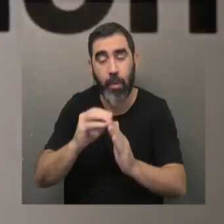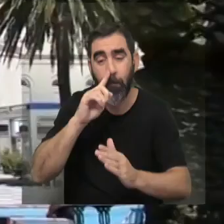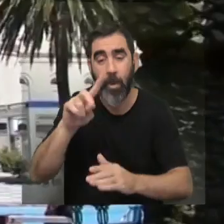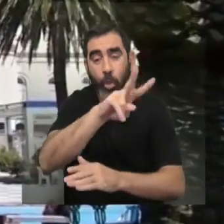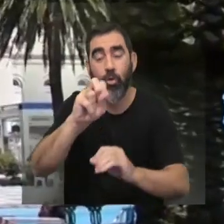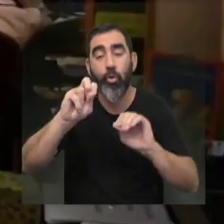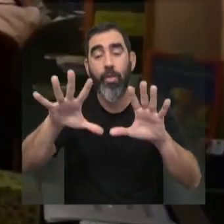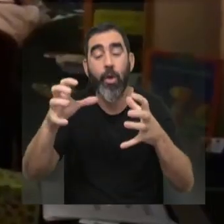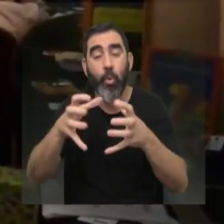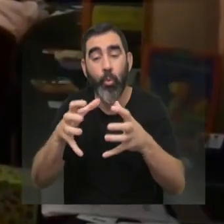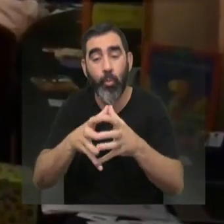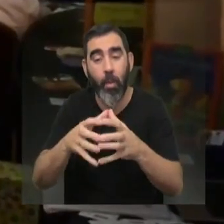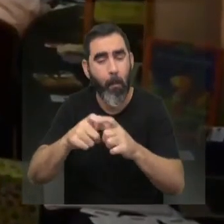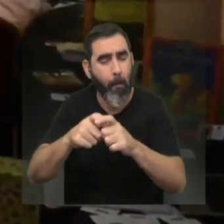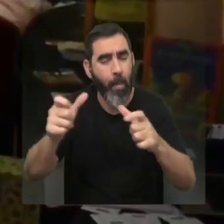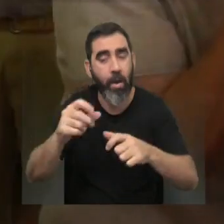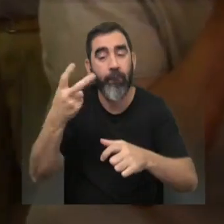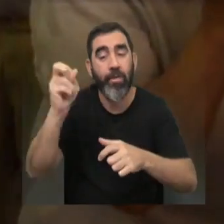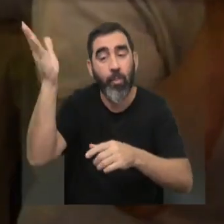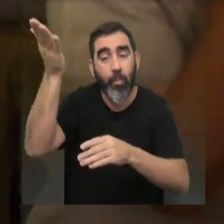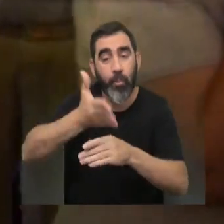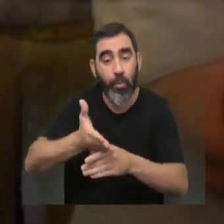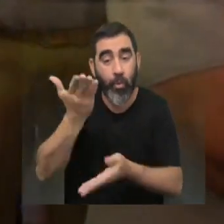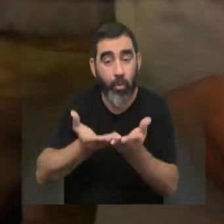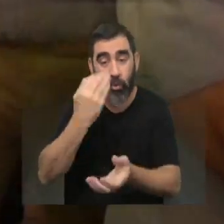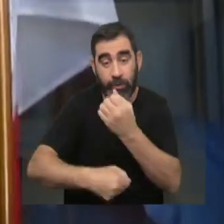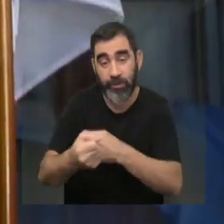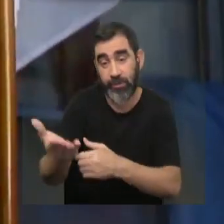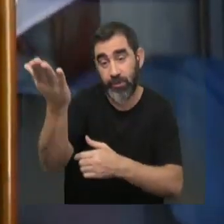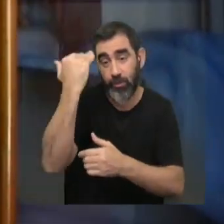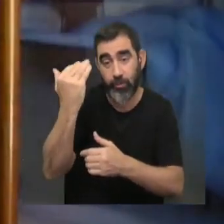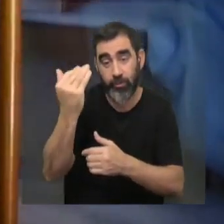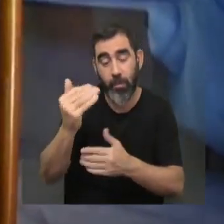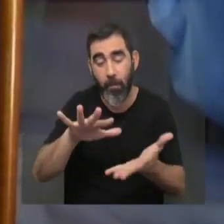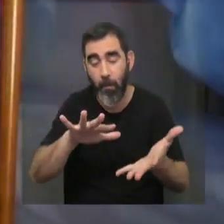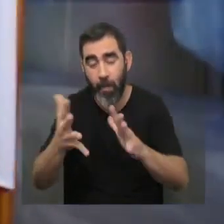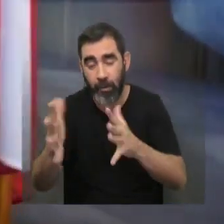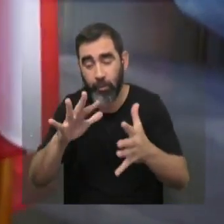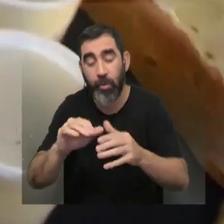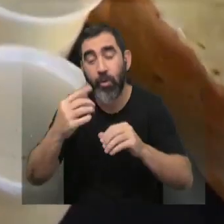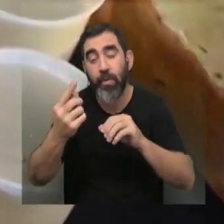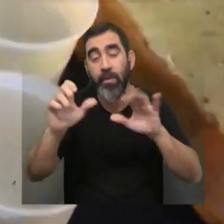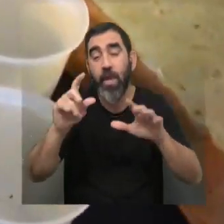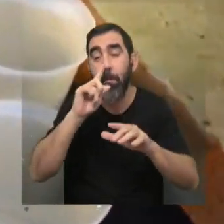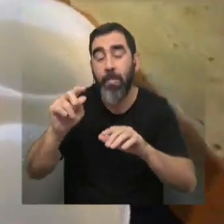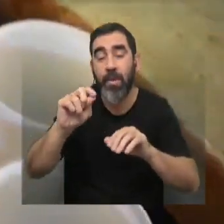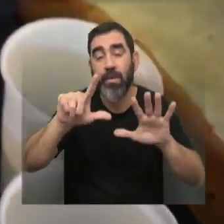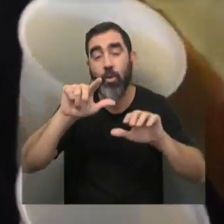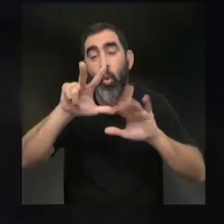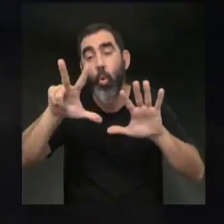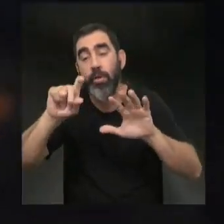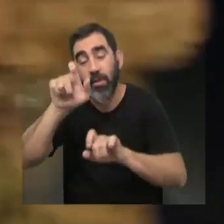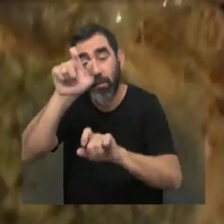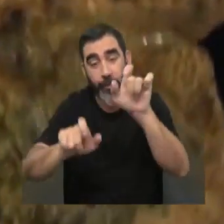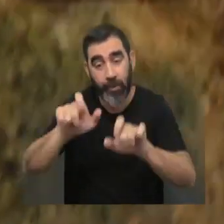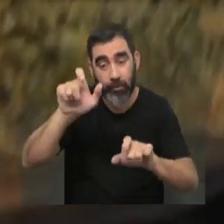1.210 grupos, lo que marca un aumento del 20% respecto al año pasado. Se calcula que aproximadamente 16.780